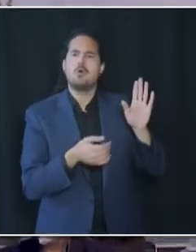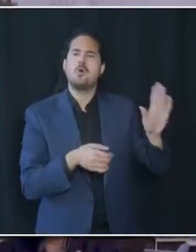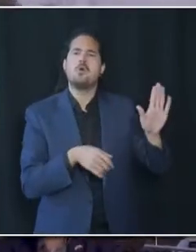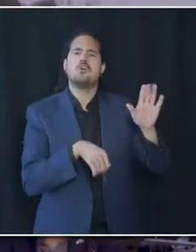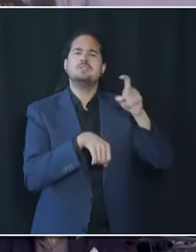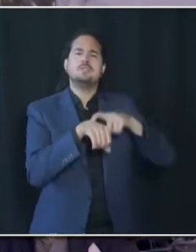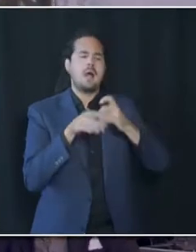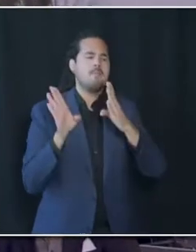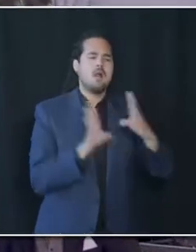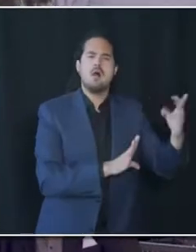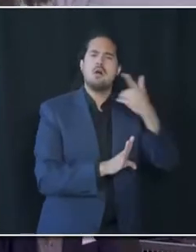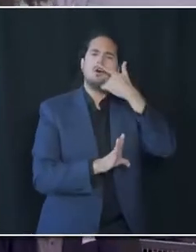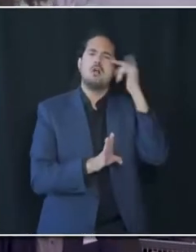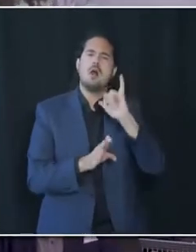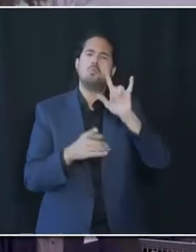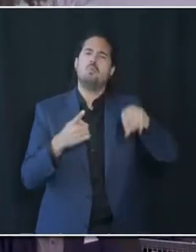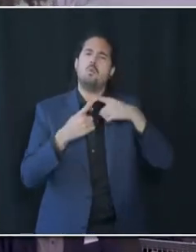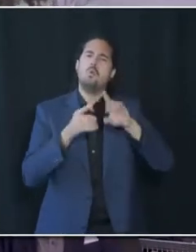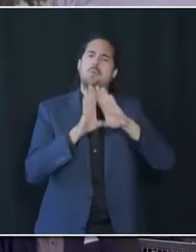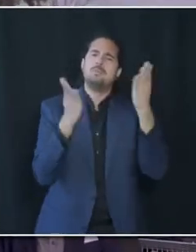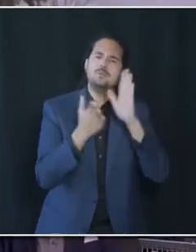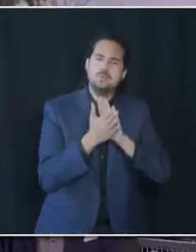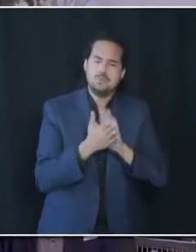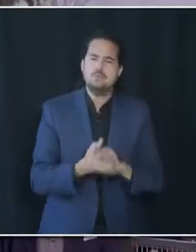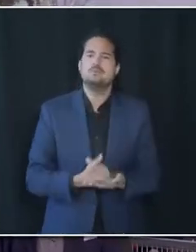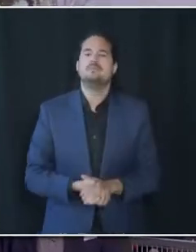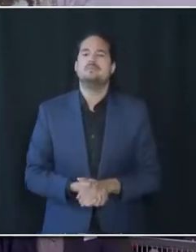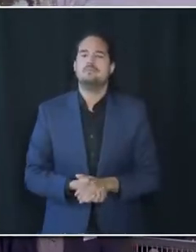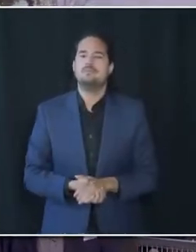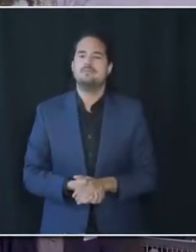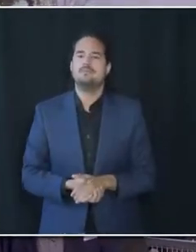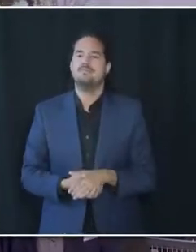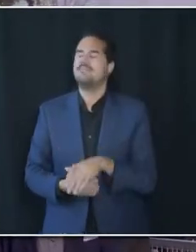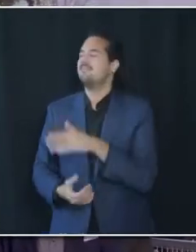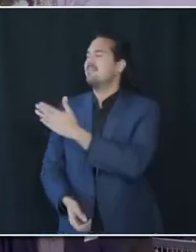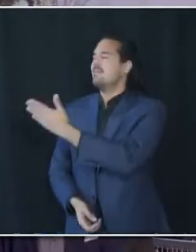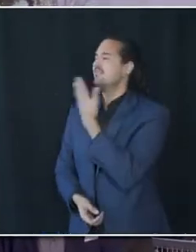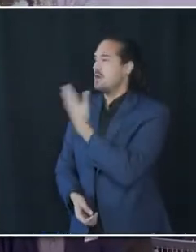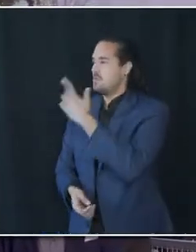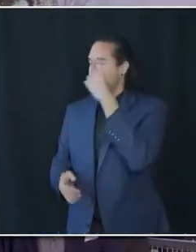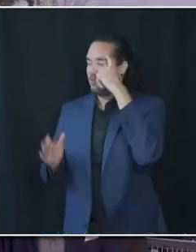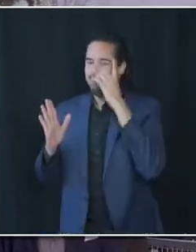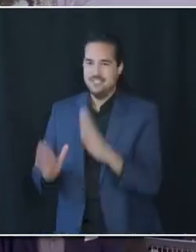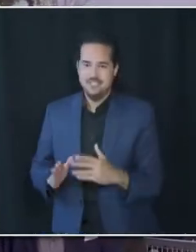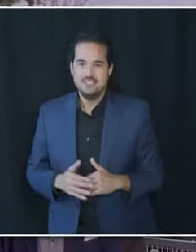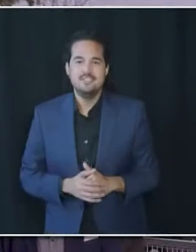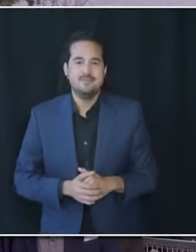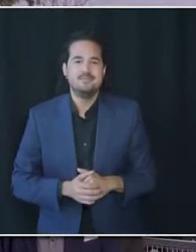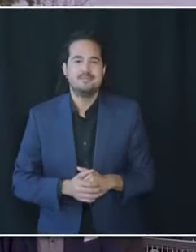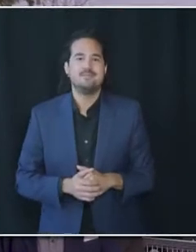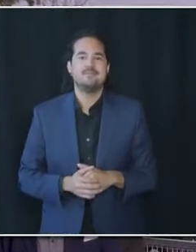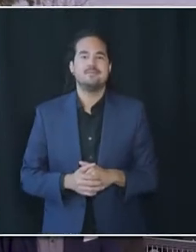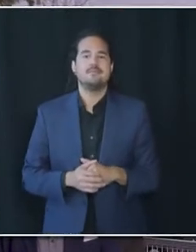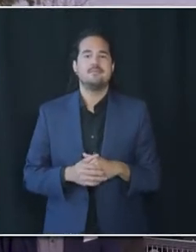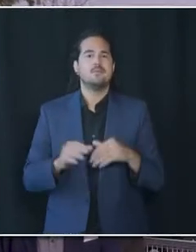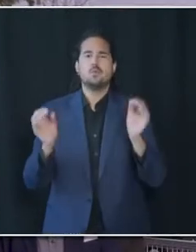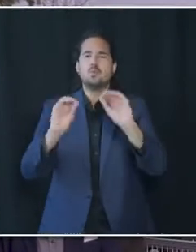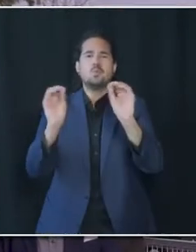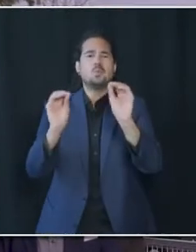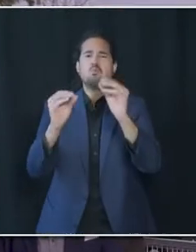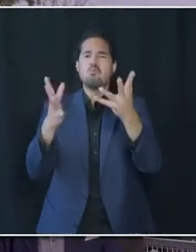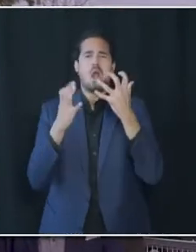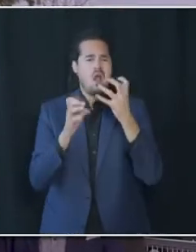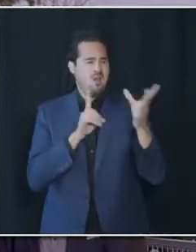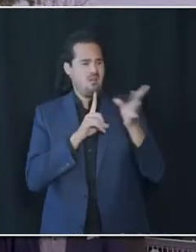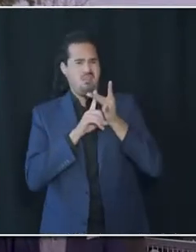esto gracias gobernador nadie quiere en realidad